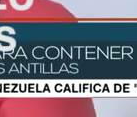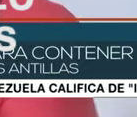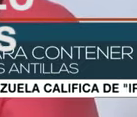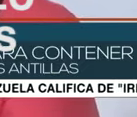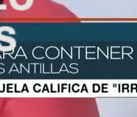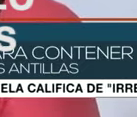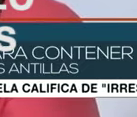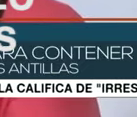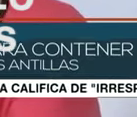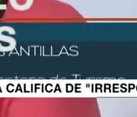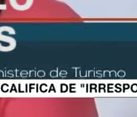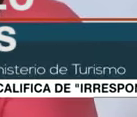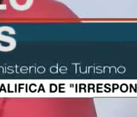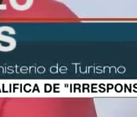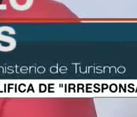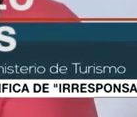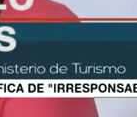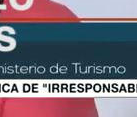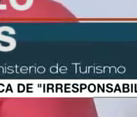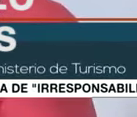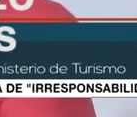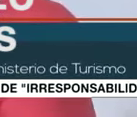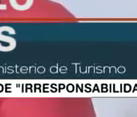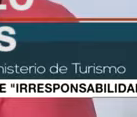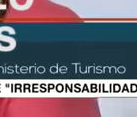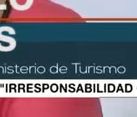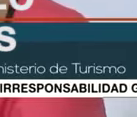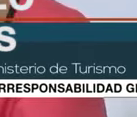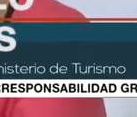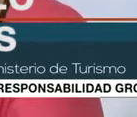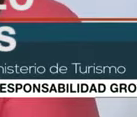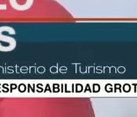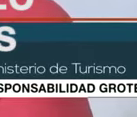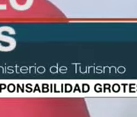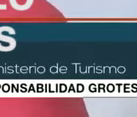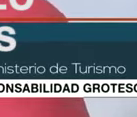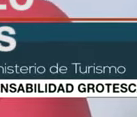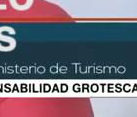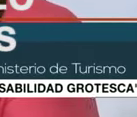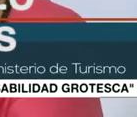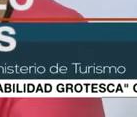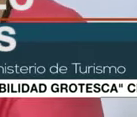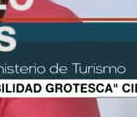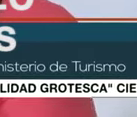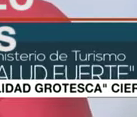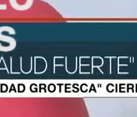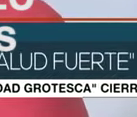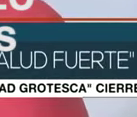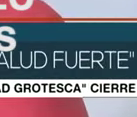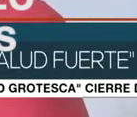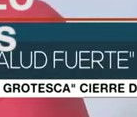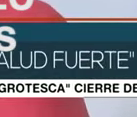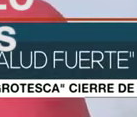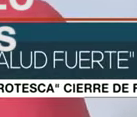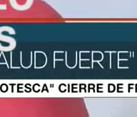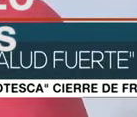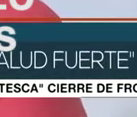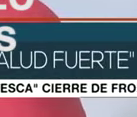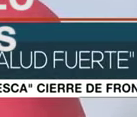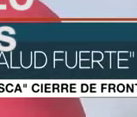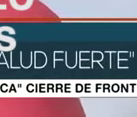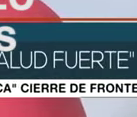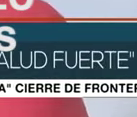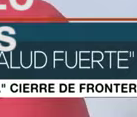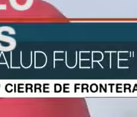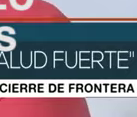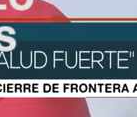Cuba tiene un sistema de salud fuerte, trabajadores preparados, y no solo los trabajadores del turismo, los